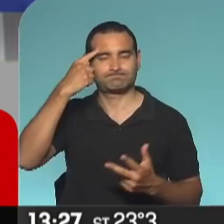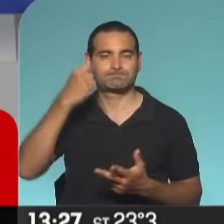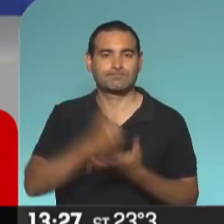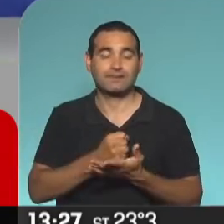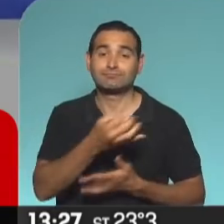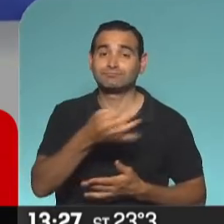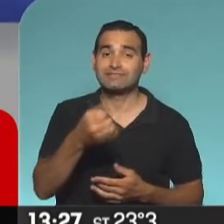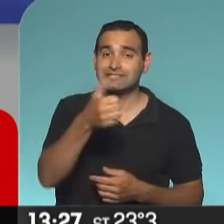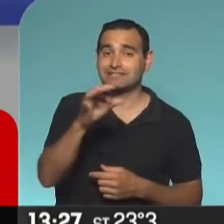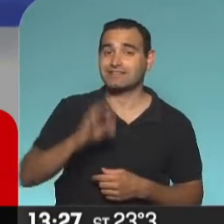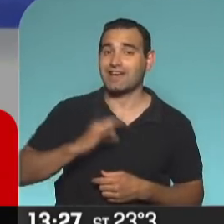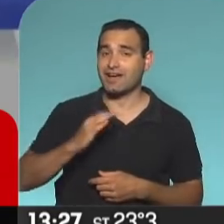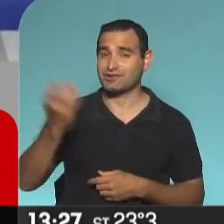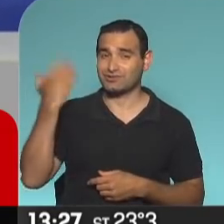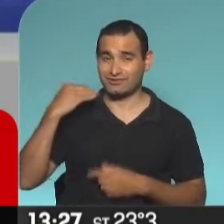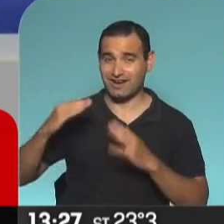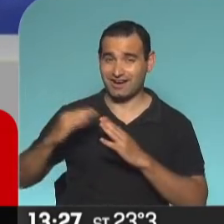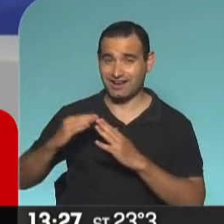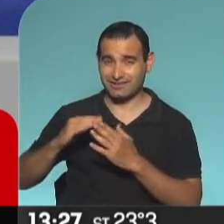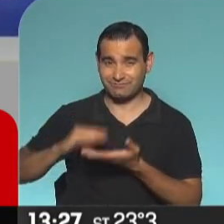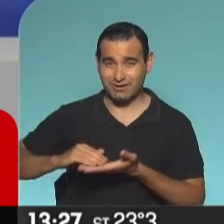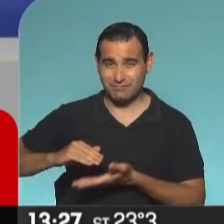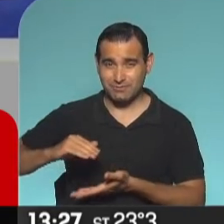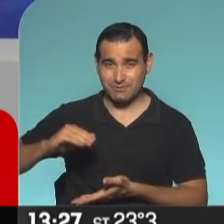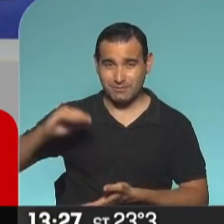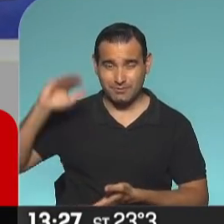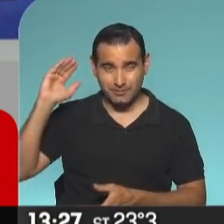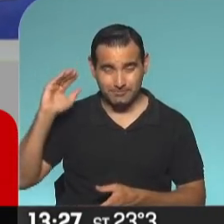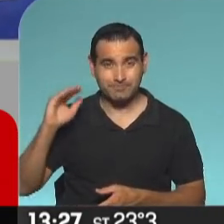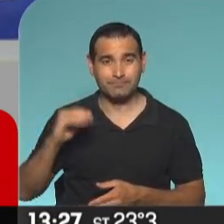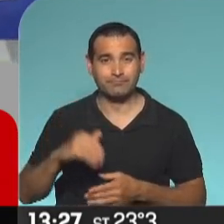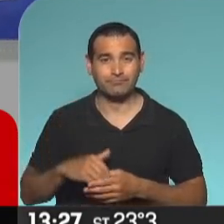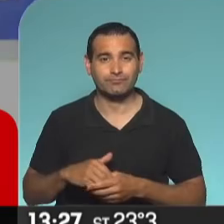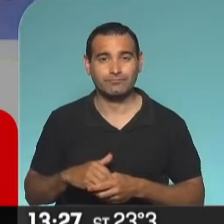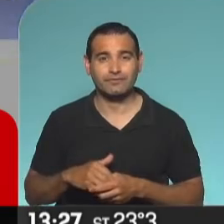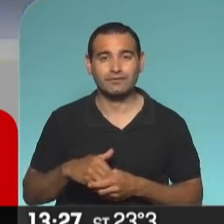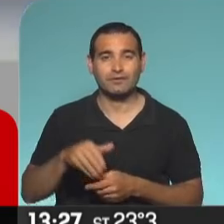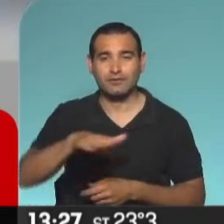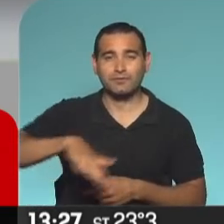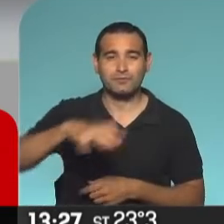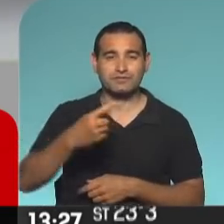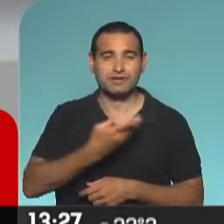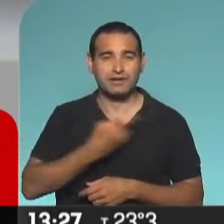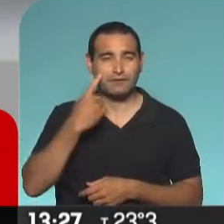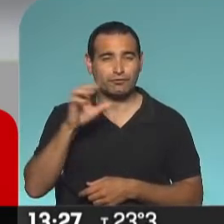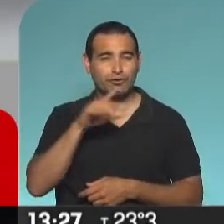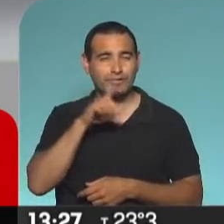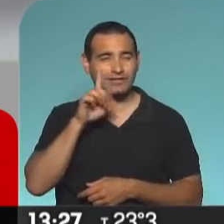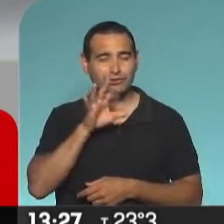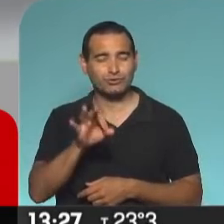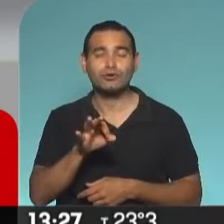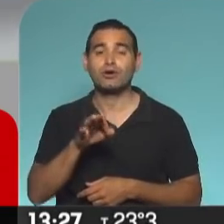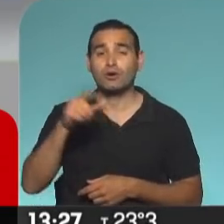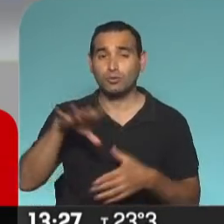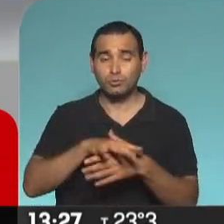pasaron 60 años de esa casa que decía, Zamor 523, en Villa Fiorito. Justamente en estos días